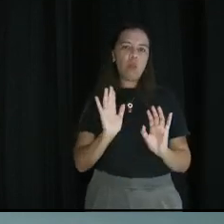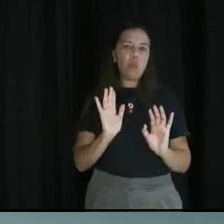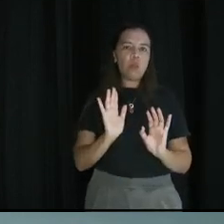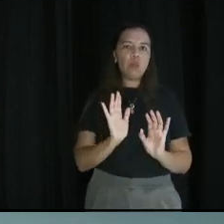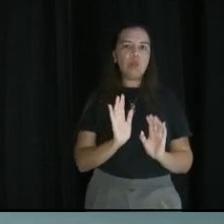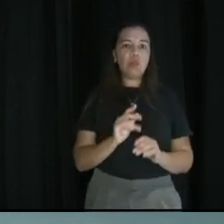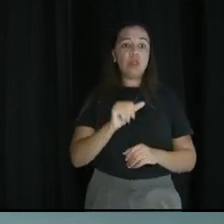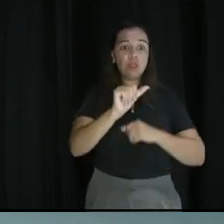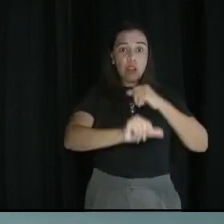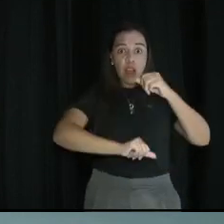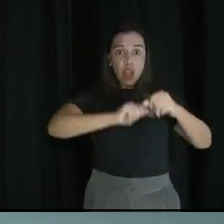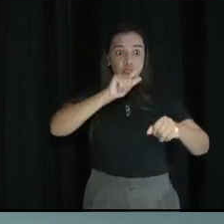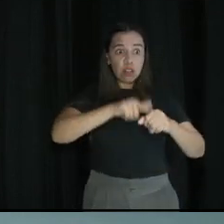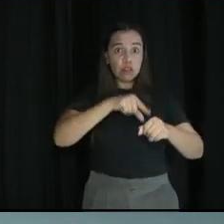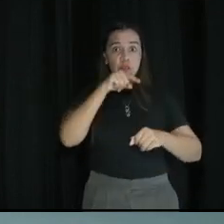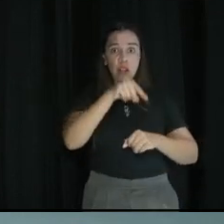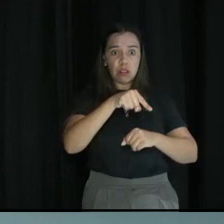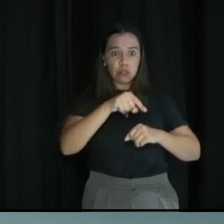que necesitan